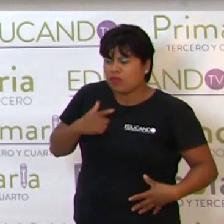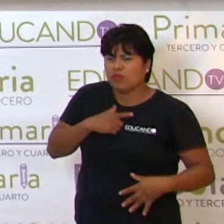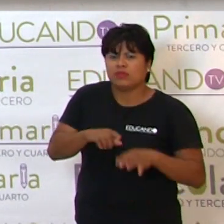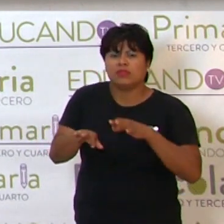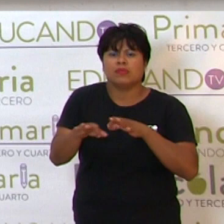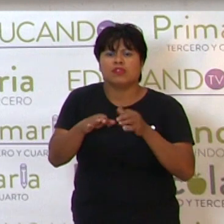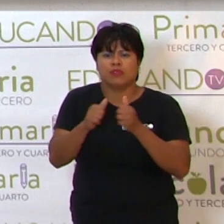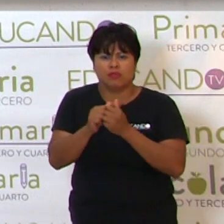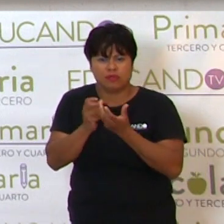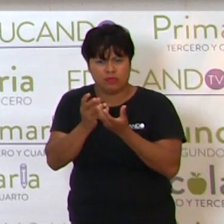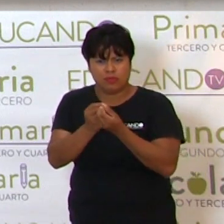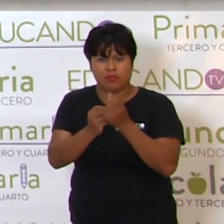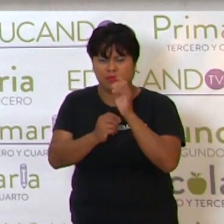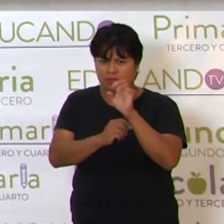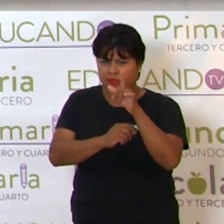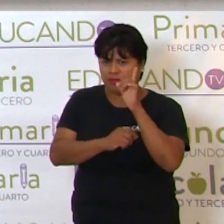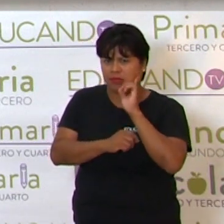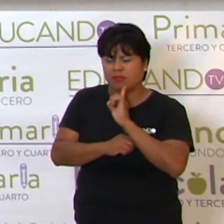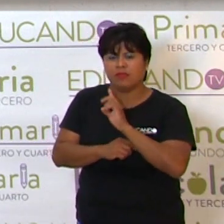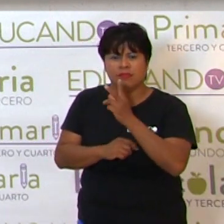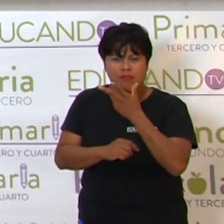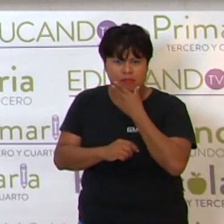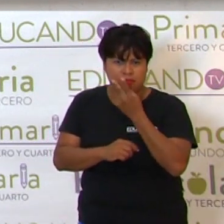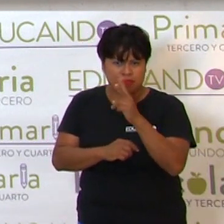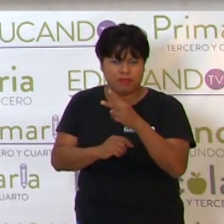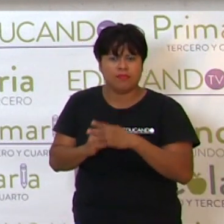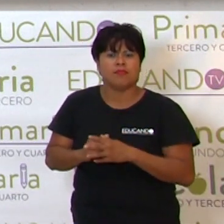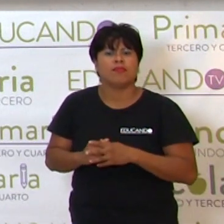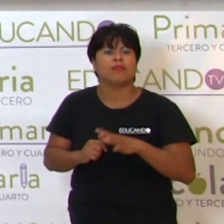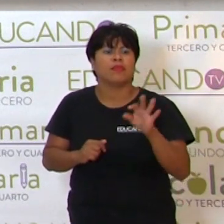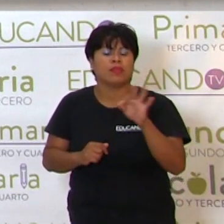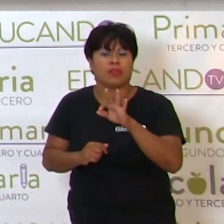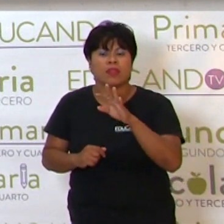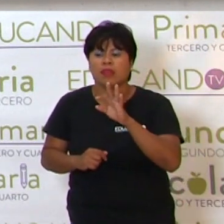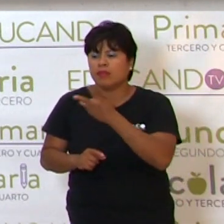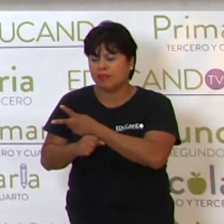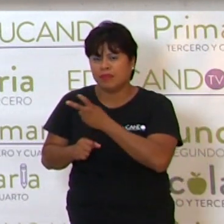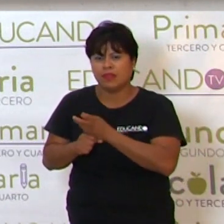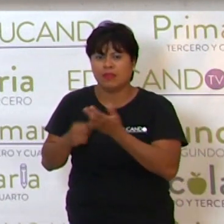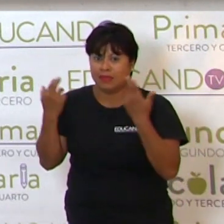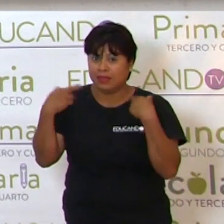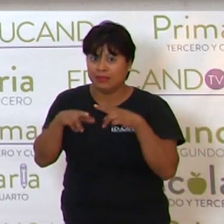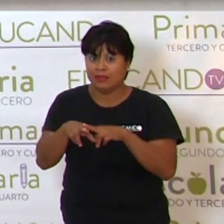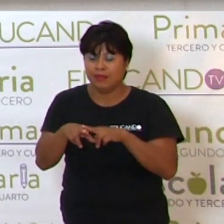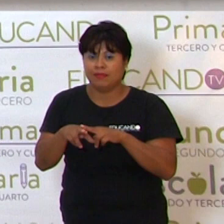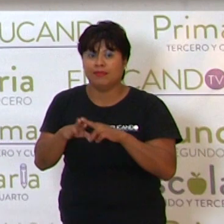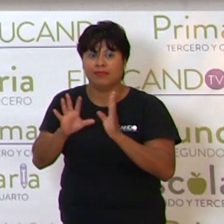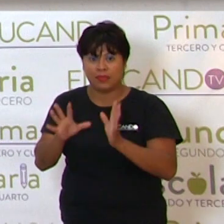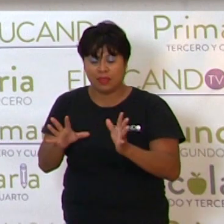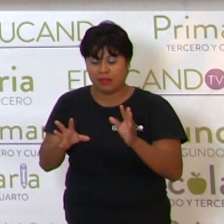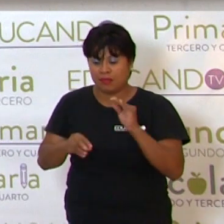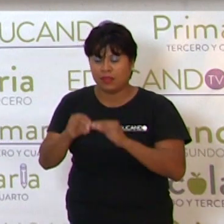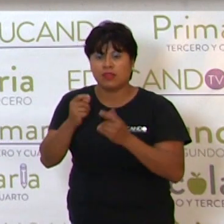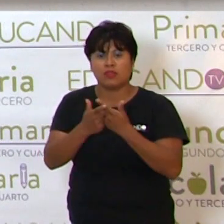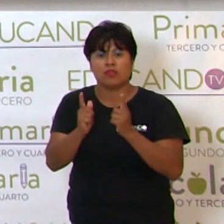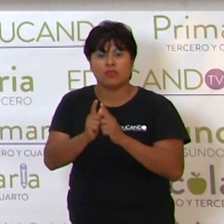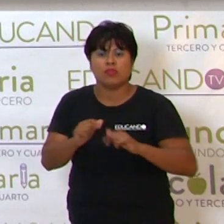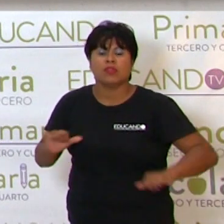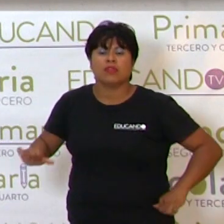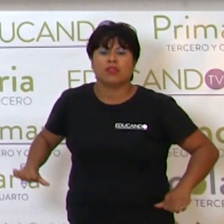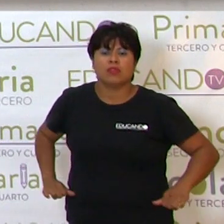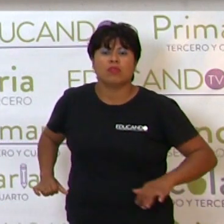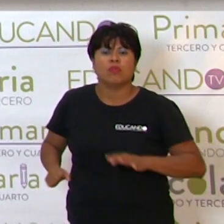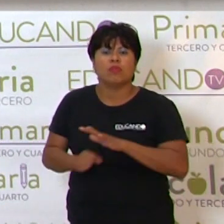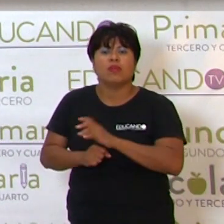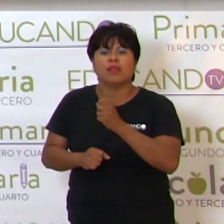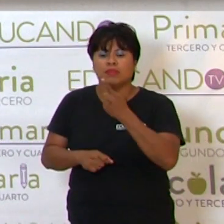trabajar con ella o con él, ¿verdad? Bien, pues entonces suponemos que ya invitaron a la profesora, ya armaron su grupo teatral. ¿Cuál